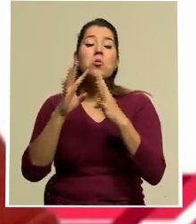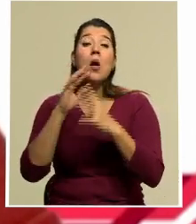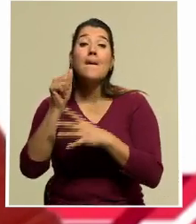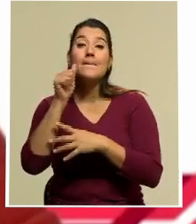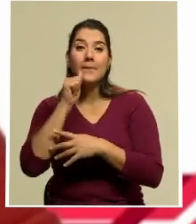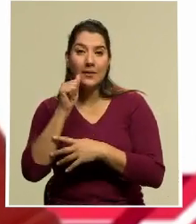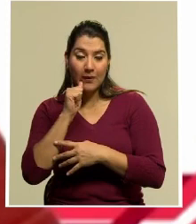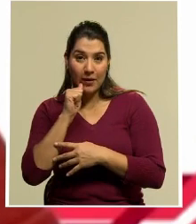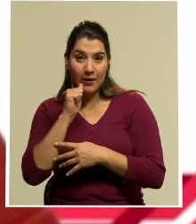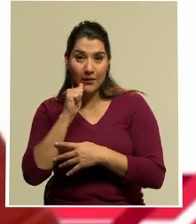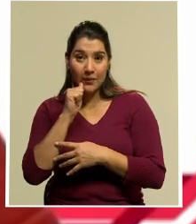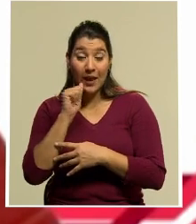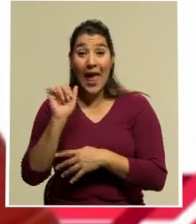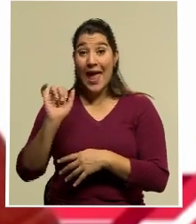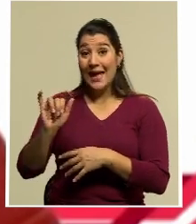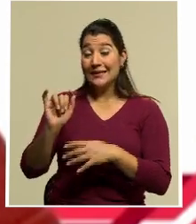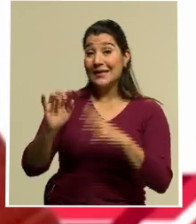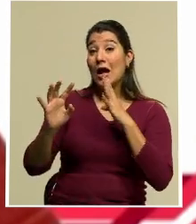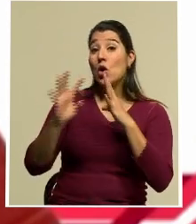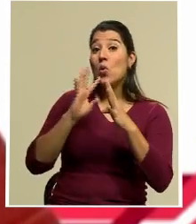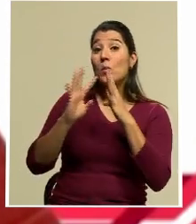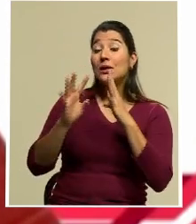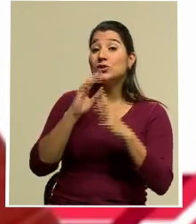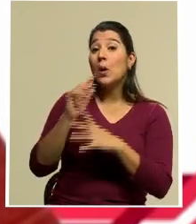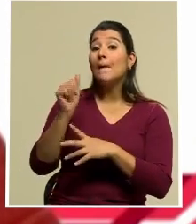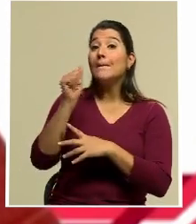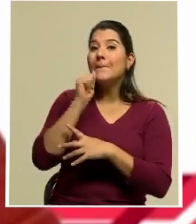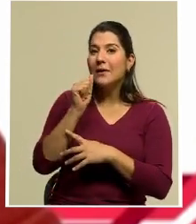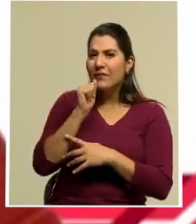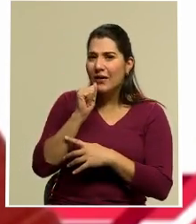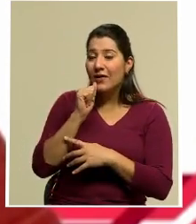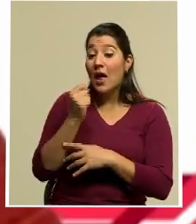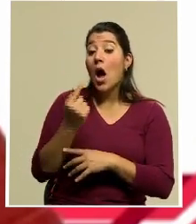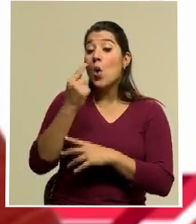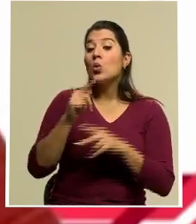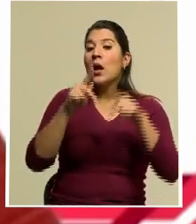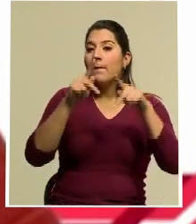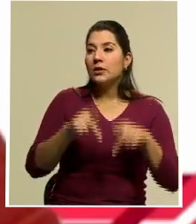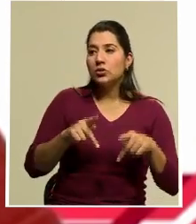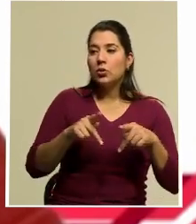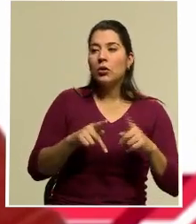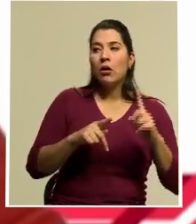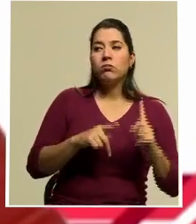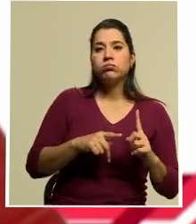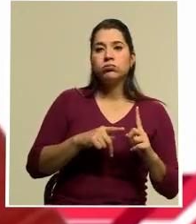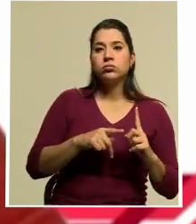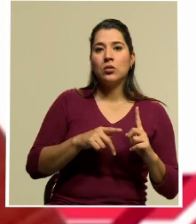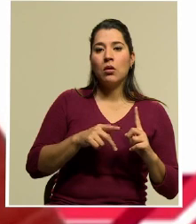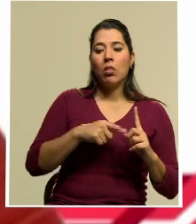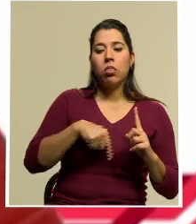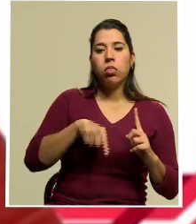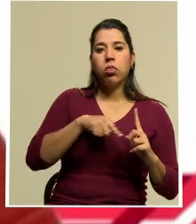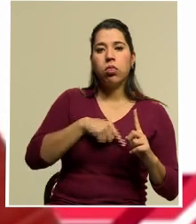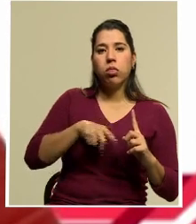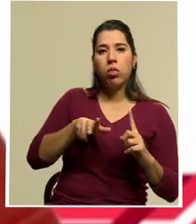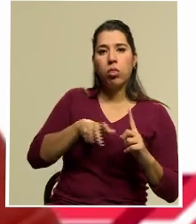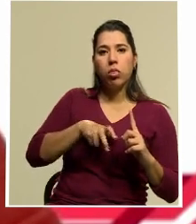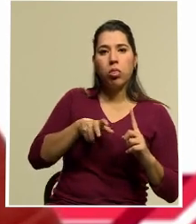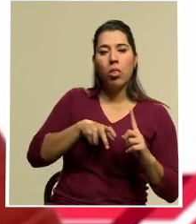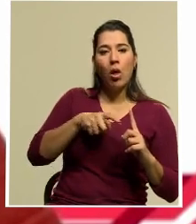privada. Esa conversación privada alguien la grabó y la hizo pública, lo